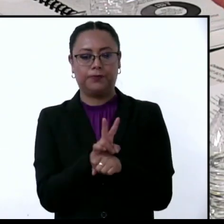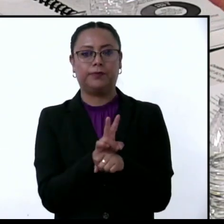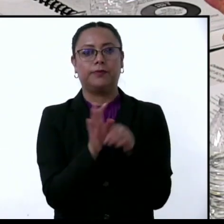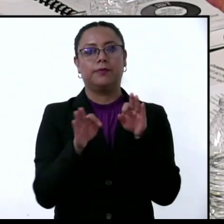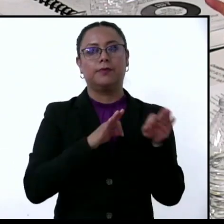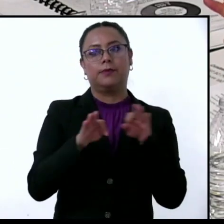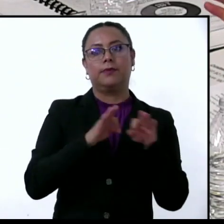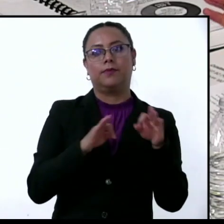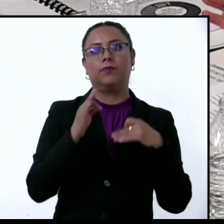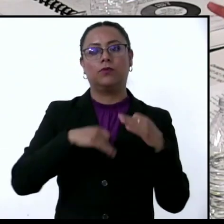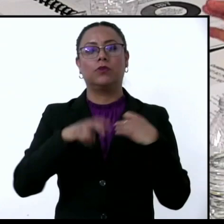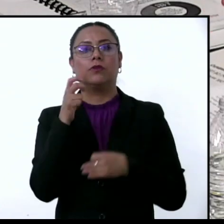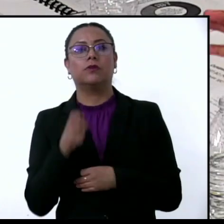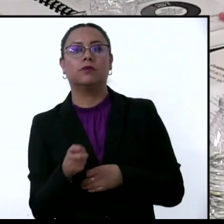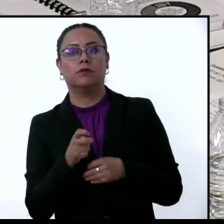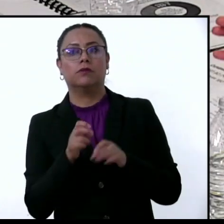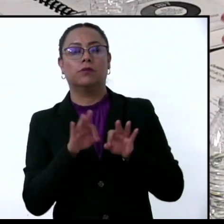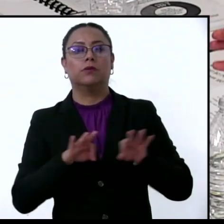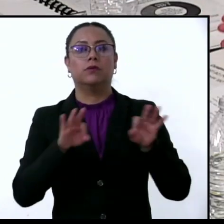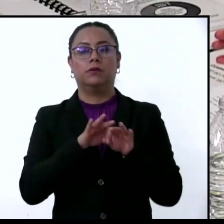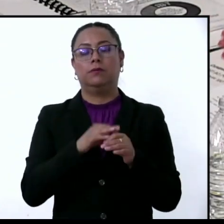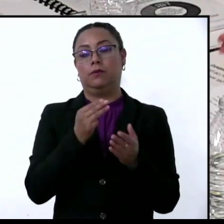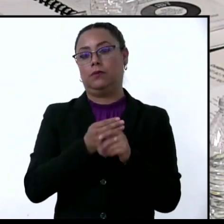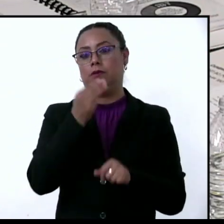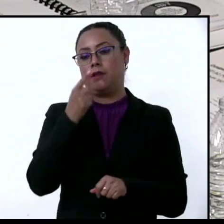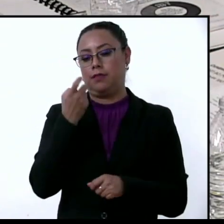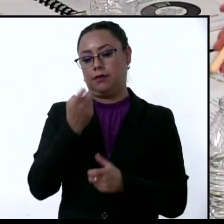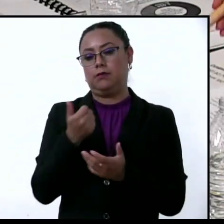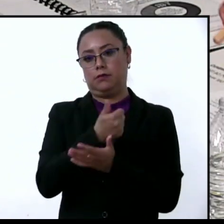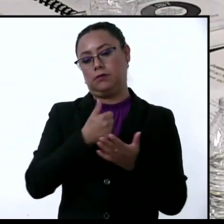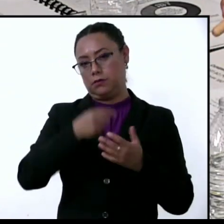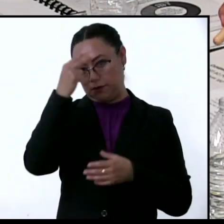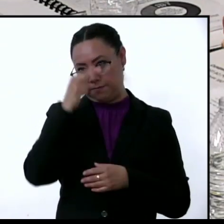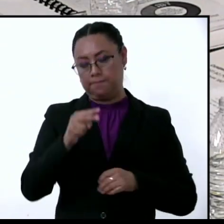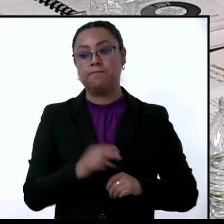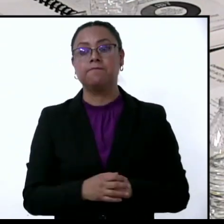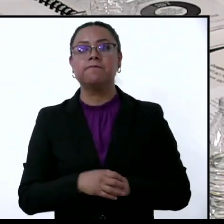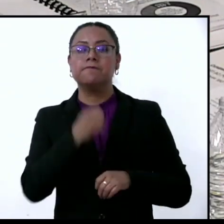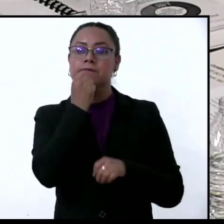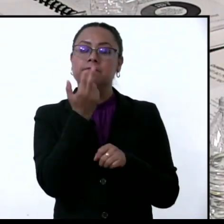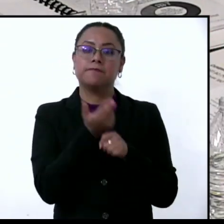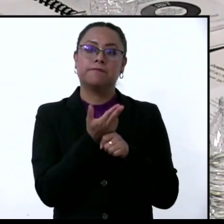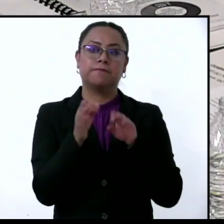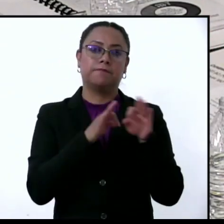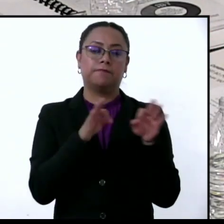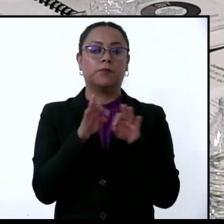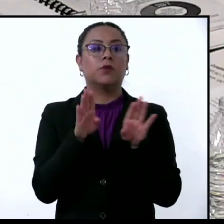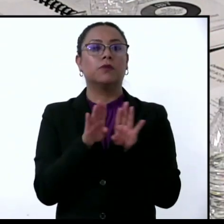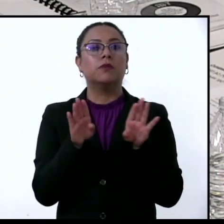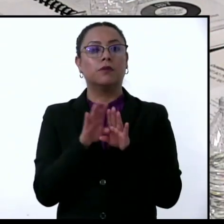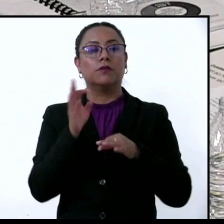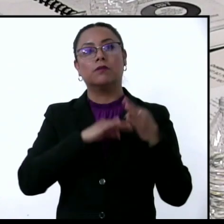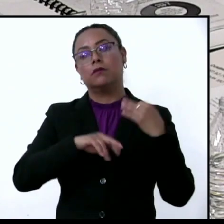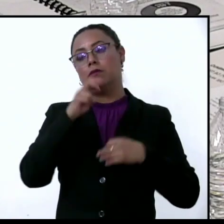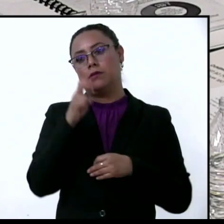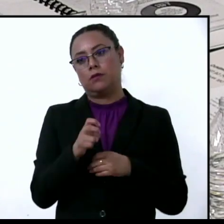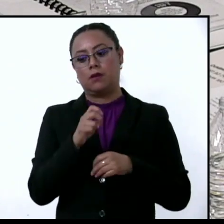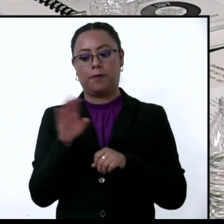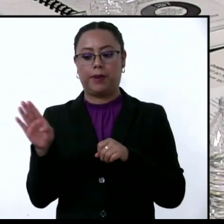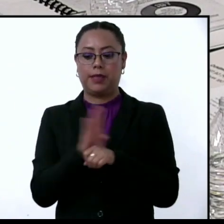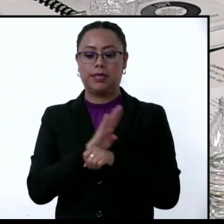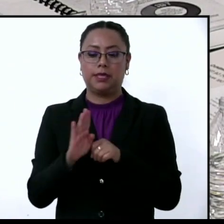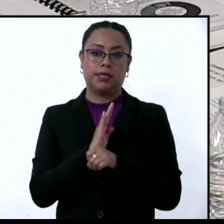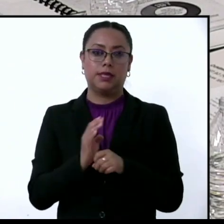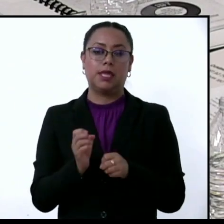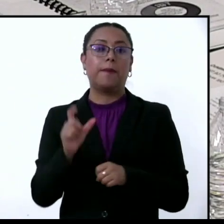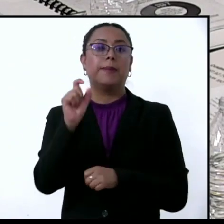eran invisibles en esta ciudad. La Secretaría del Trabajo tiene como atribución las inspecciones laborales y esto ha favorecido a 38.000